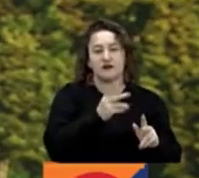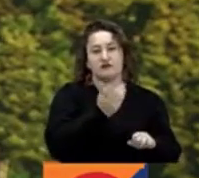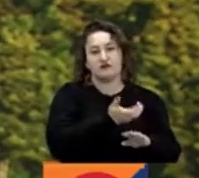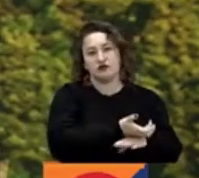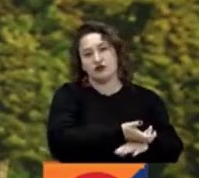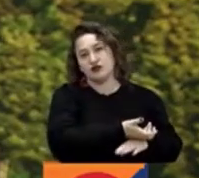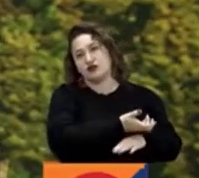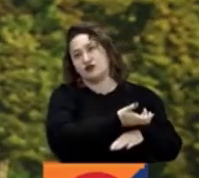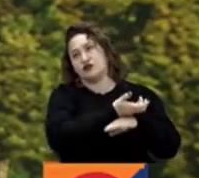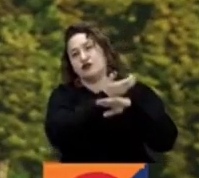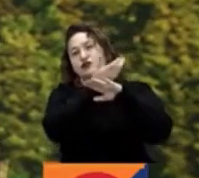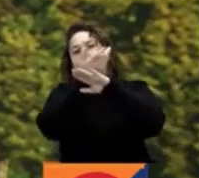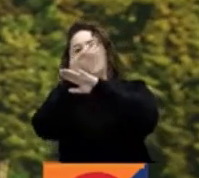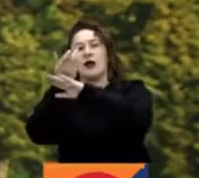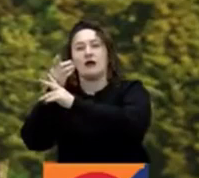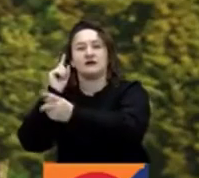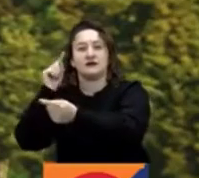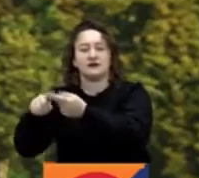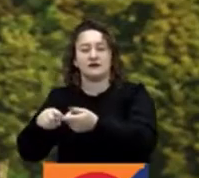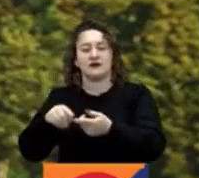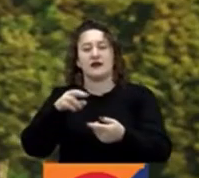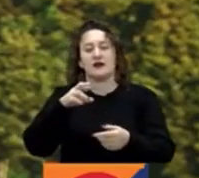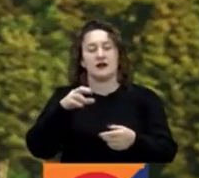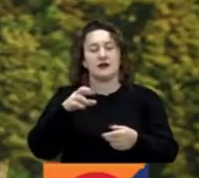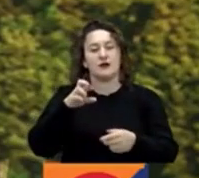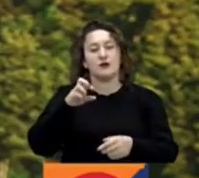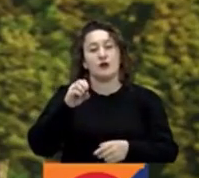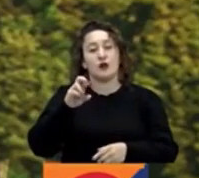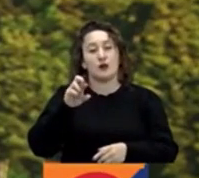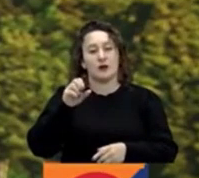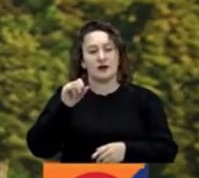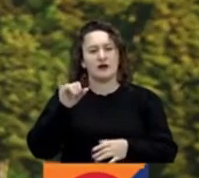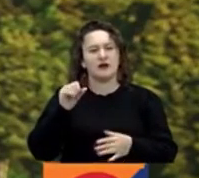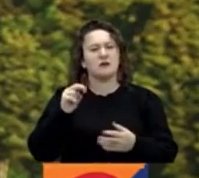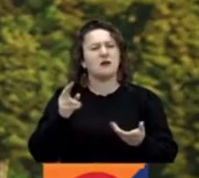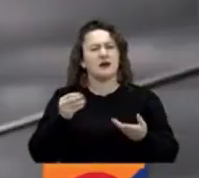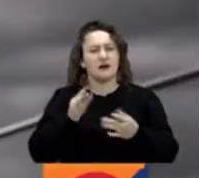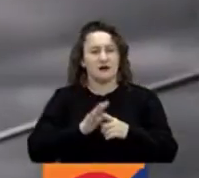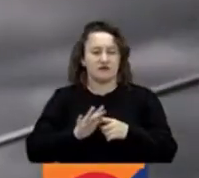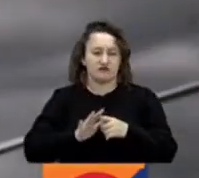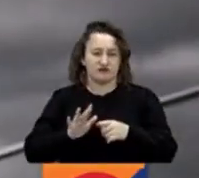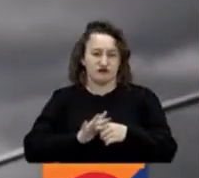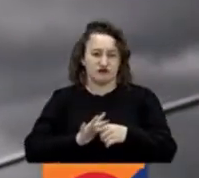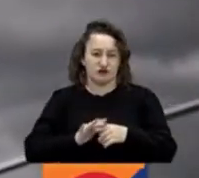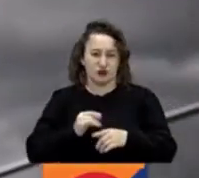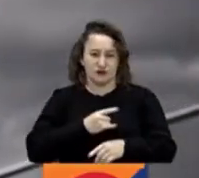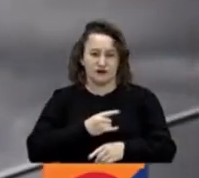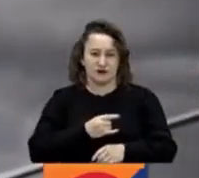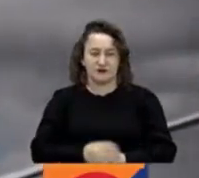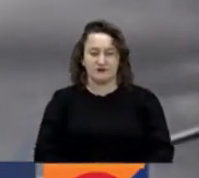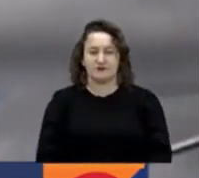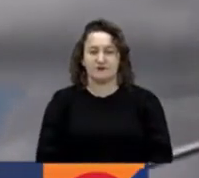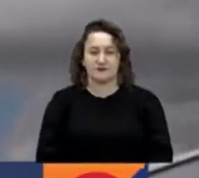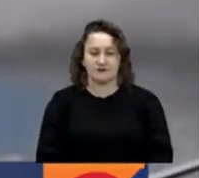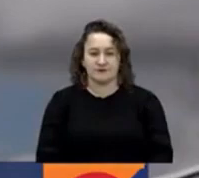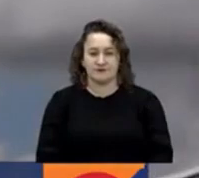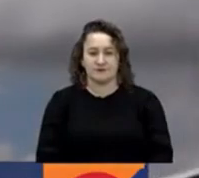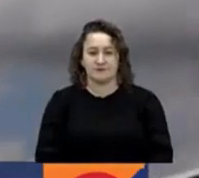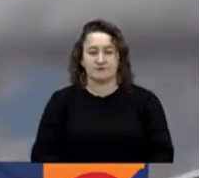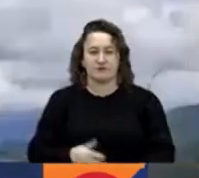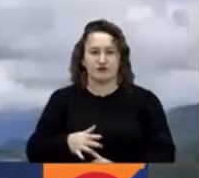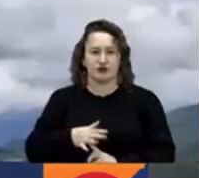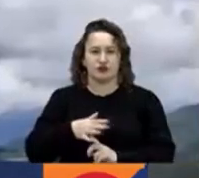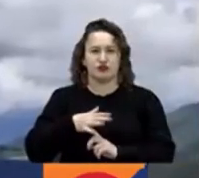desde Rosas hasta Popayán. El objetivo es que realicen sus prácticas universitarias. En un